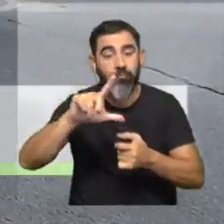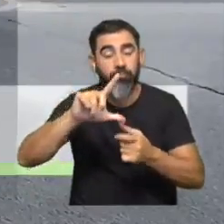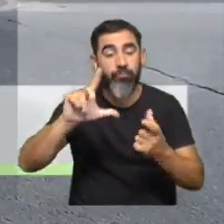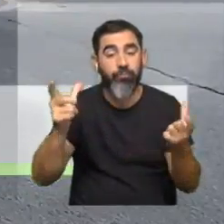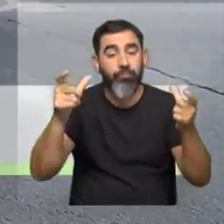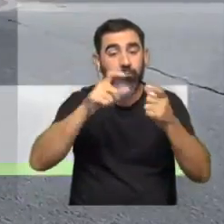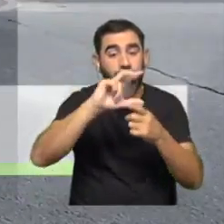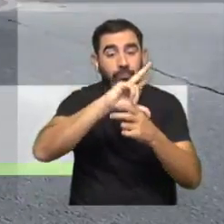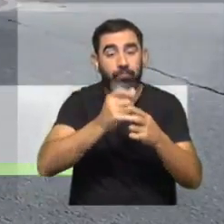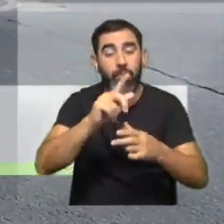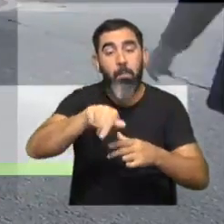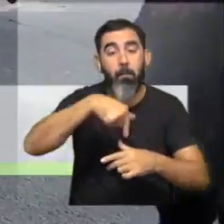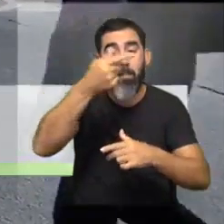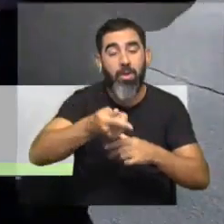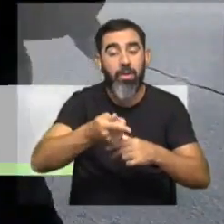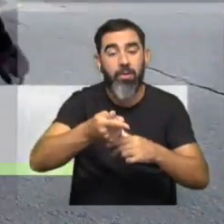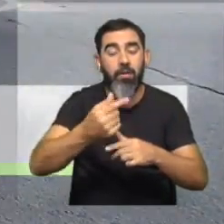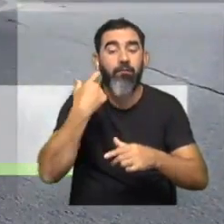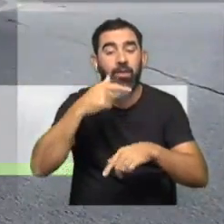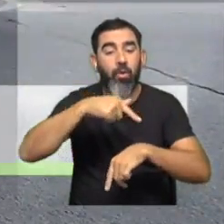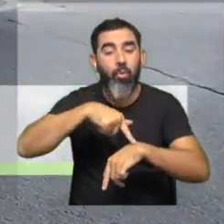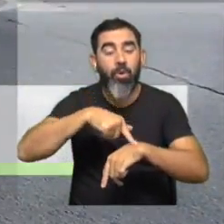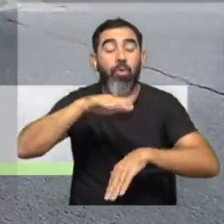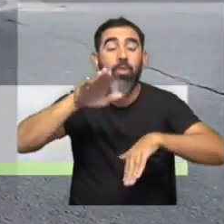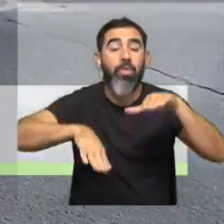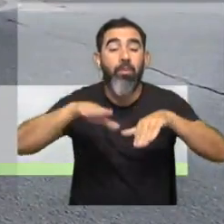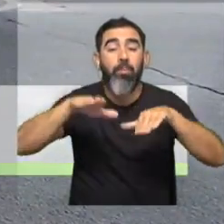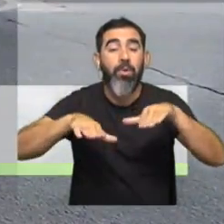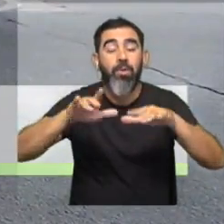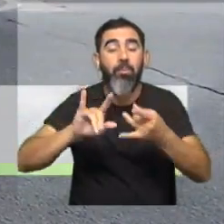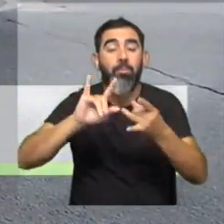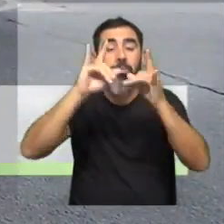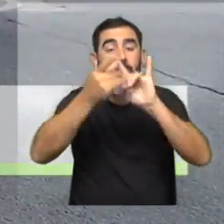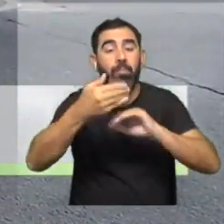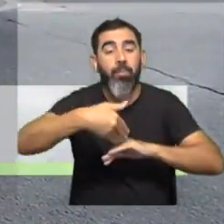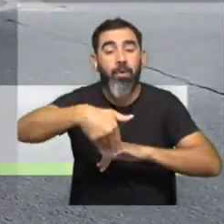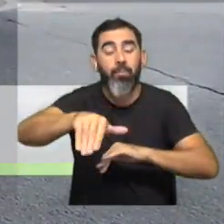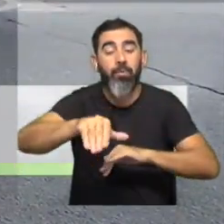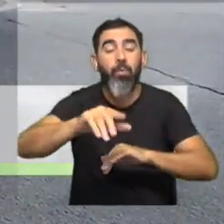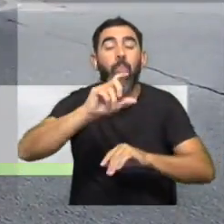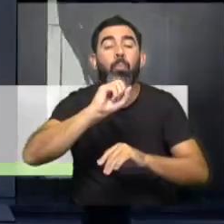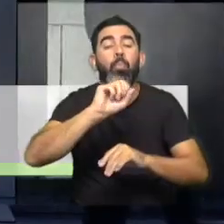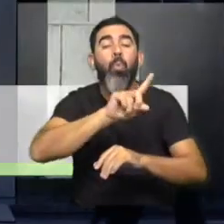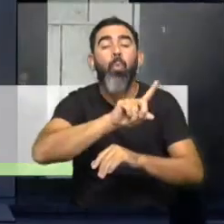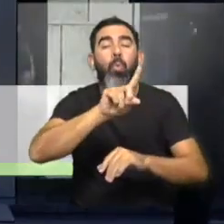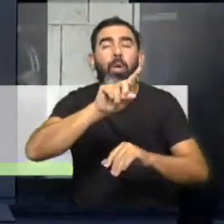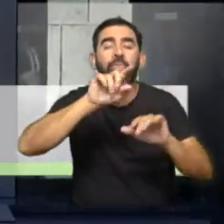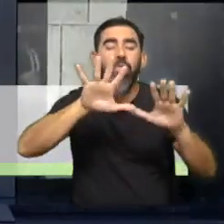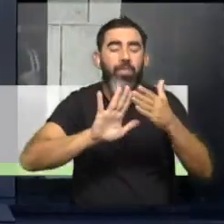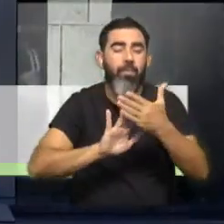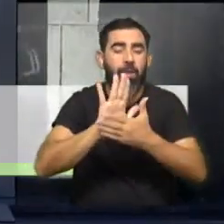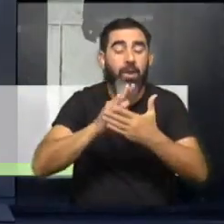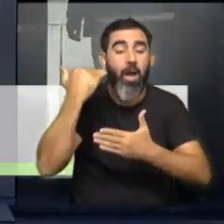CODICEN, se va a realizar mañana en hora a definir. El horario va a depender de lo que suceda en el Parlamento, ya que sobre las 10,